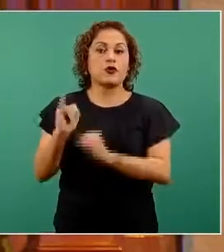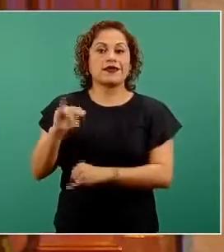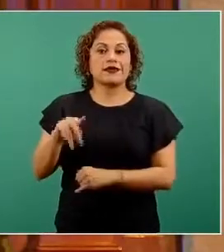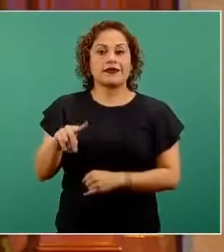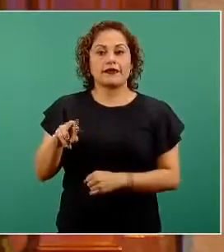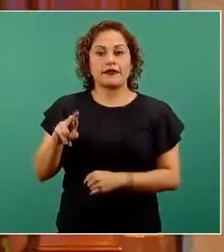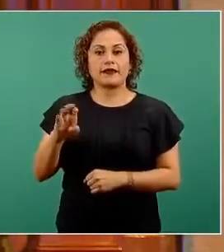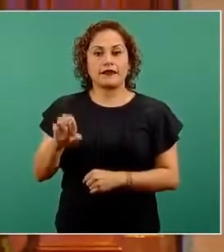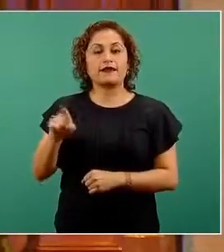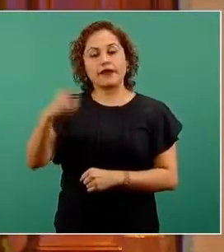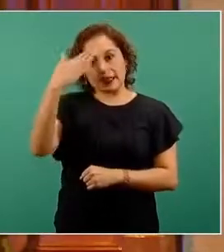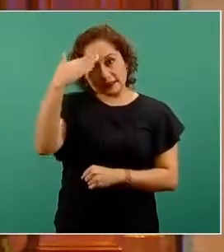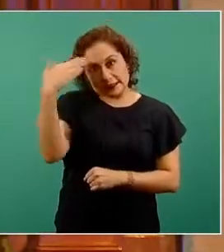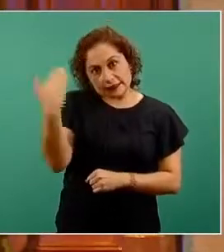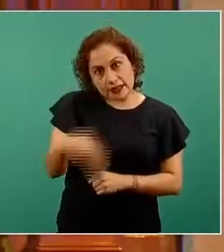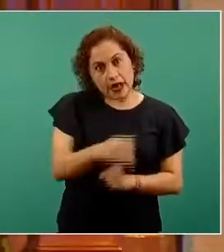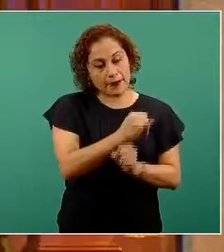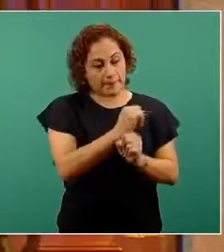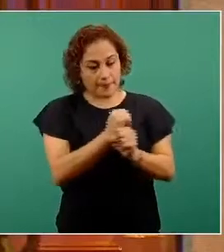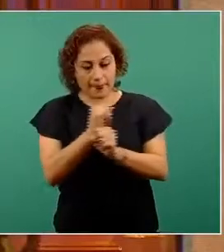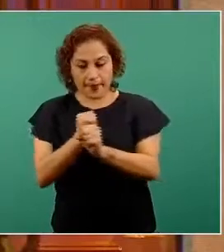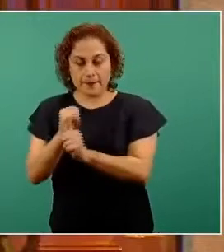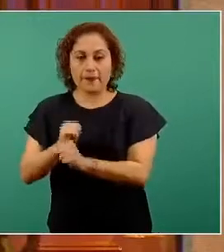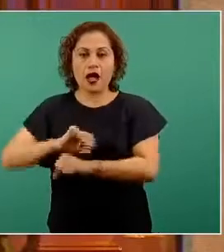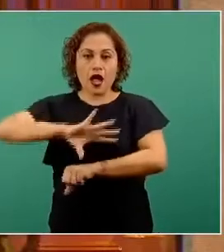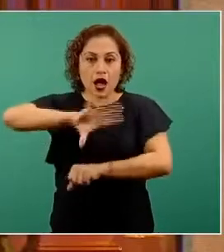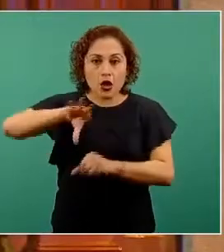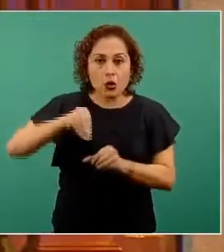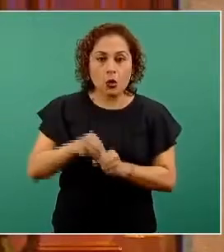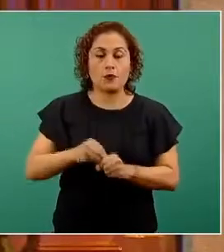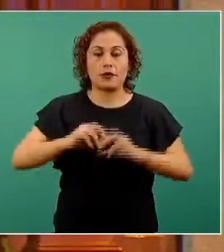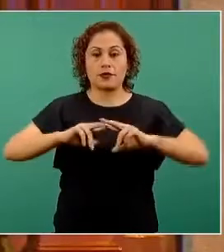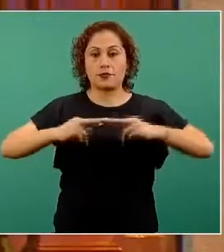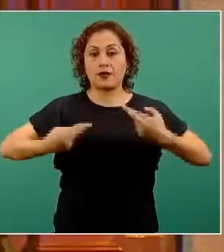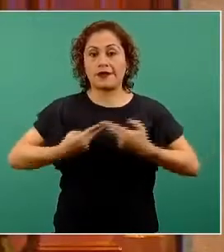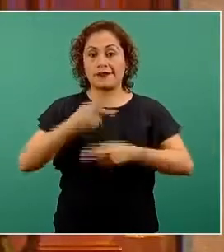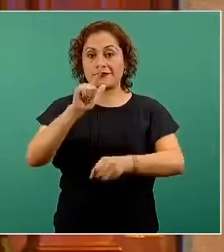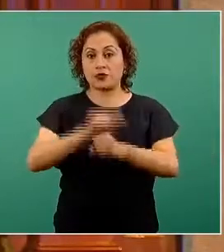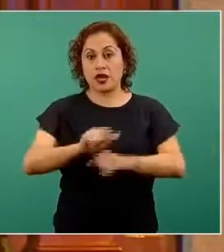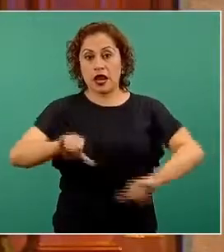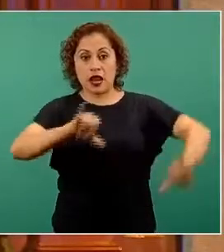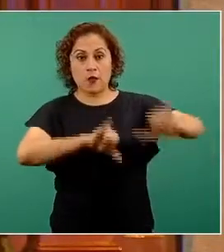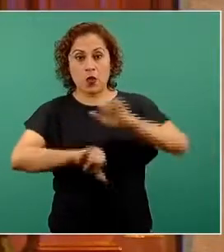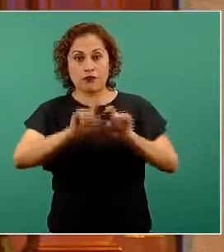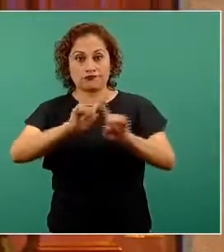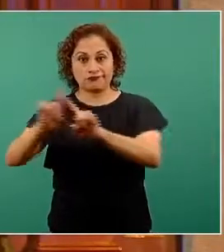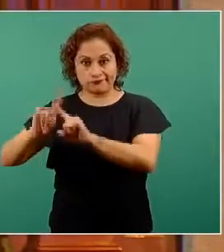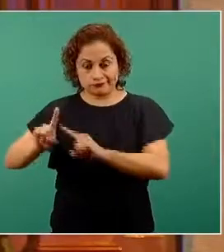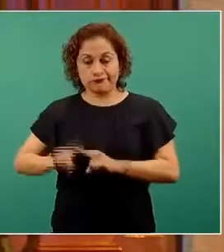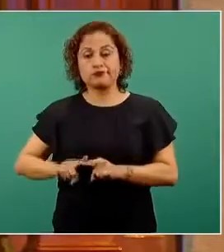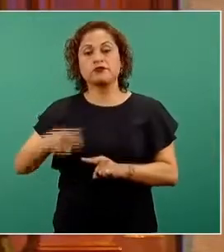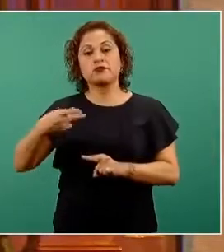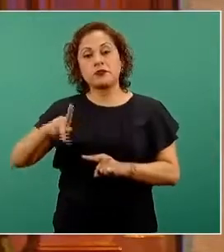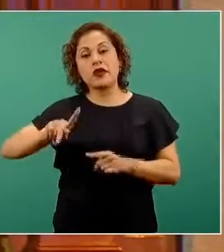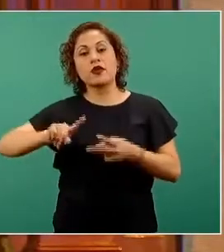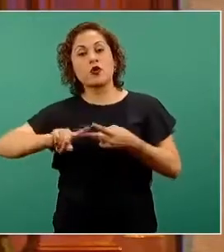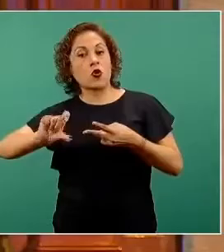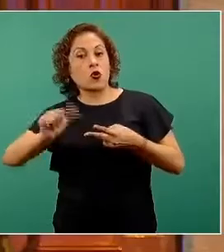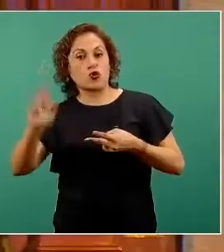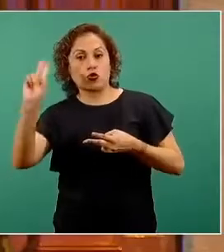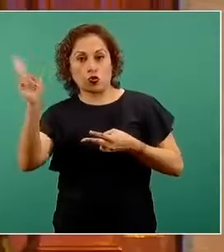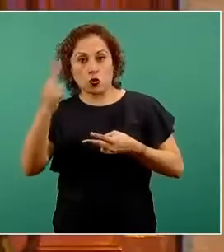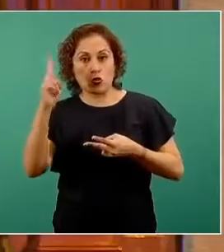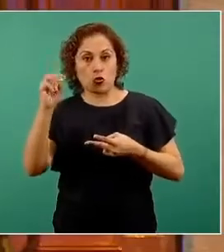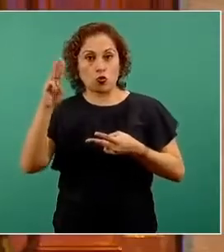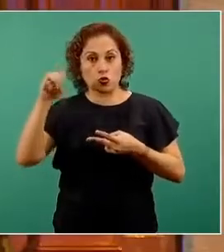a la mayoría de muestras que produce la Red Nacional de Laboratorios de Salud Pública, pero también están colaborando la UNAM, está